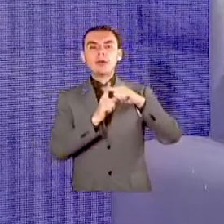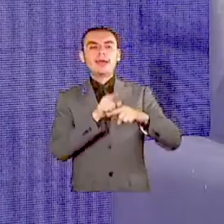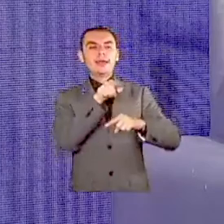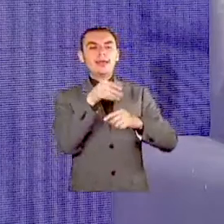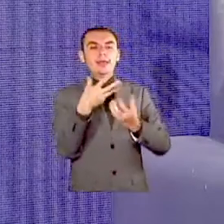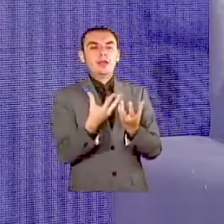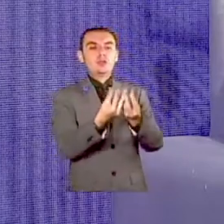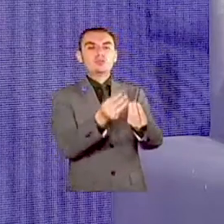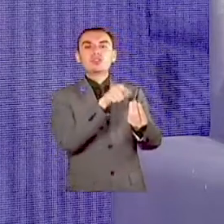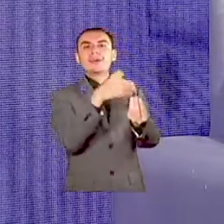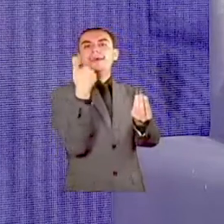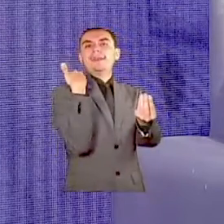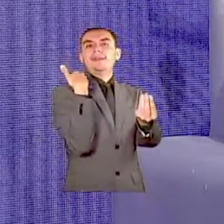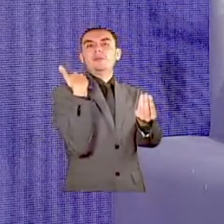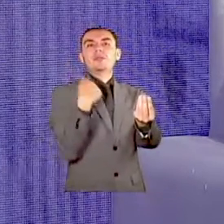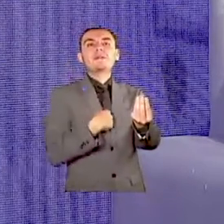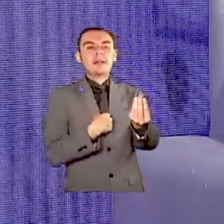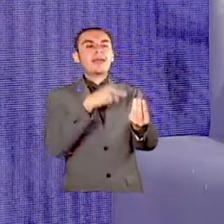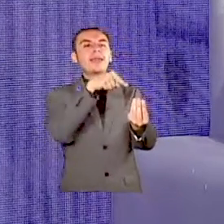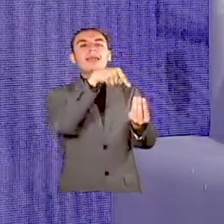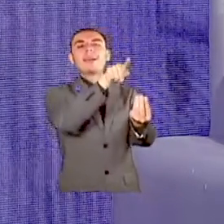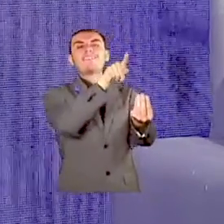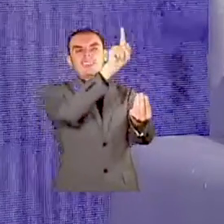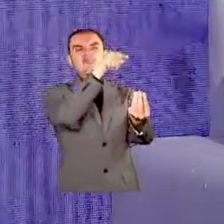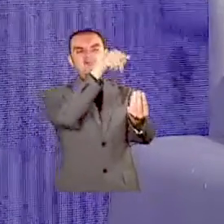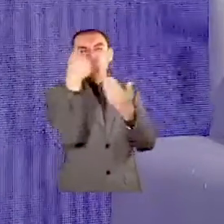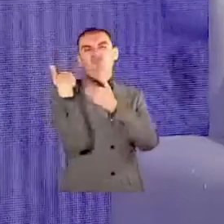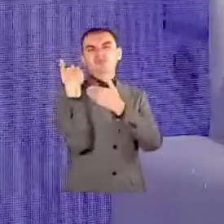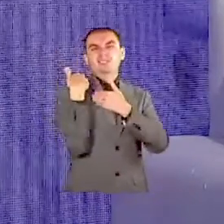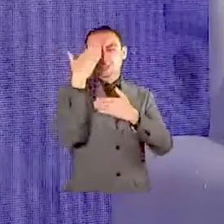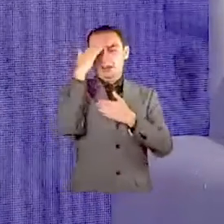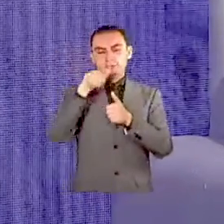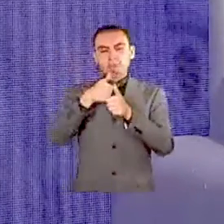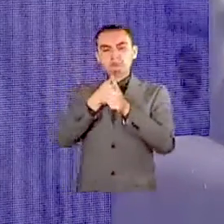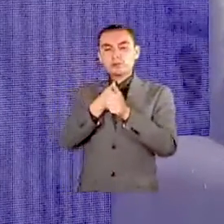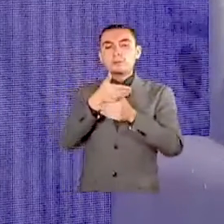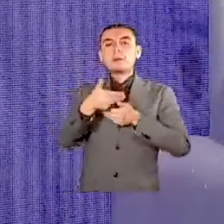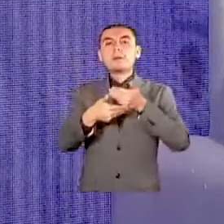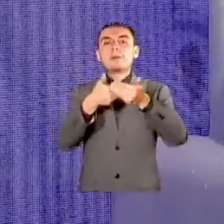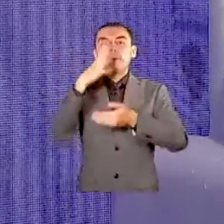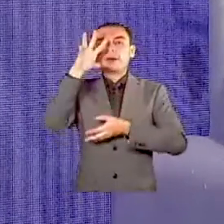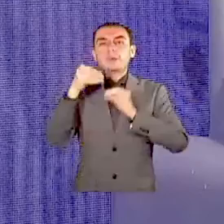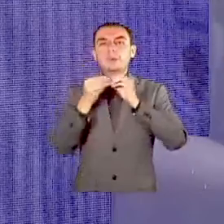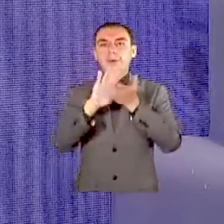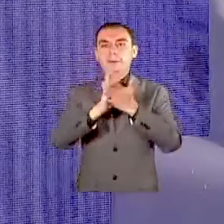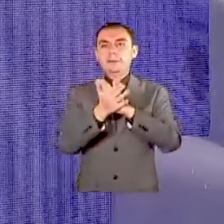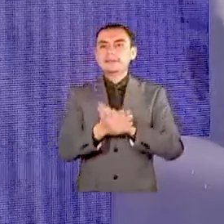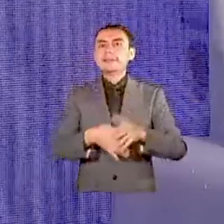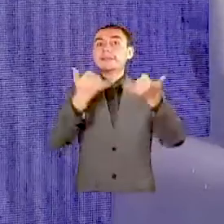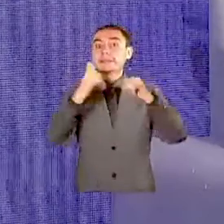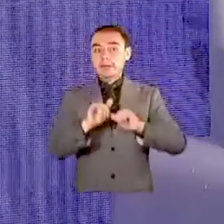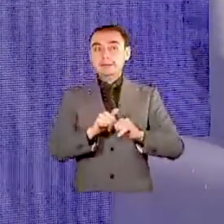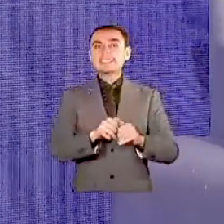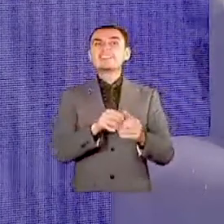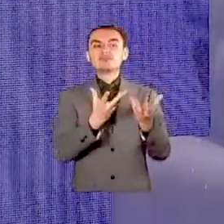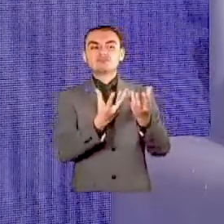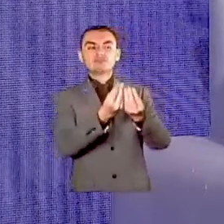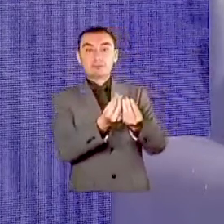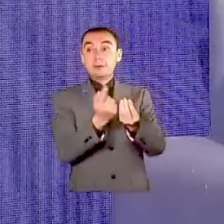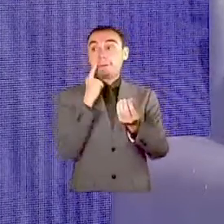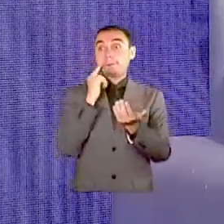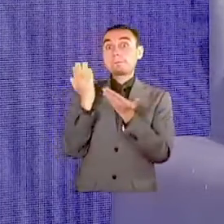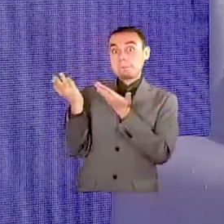delegada exclusivamente dedicada al seguimiento al Acuerdo de Paz, que es nuestra delegada